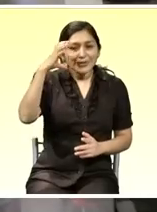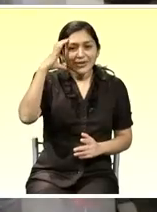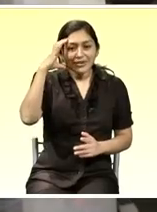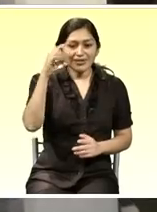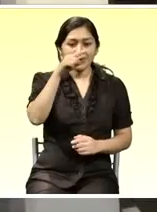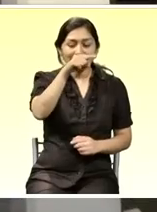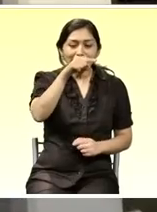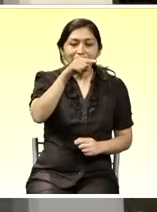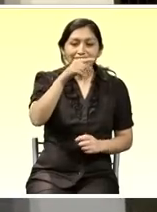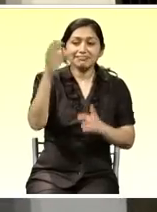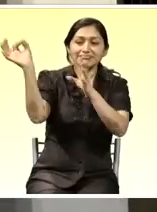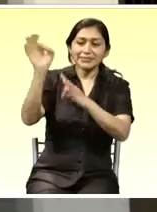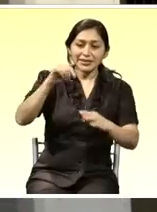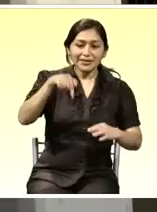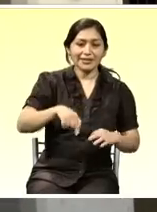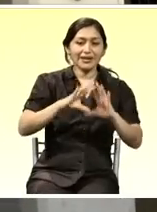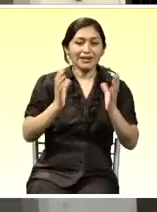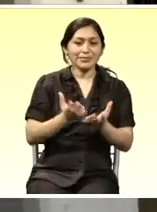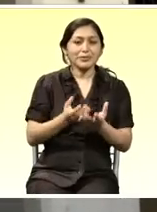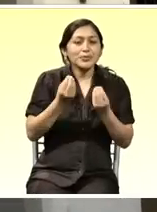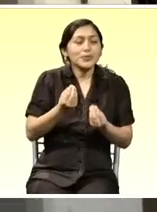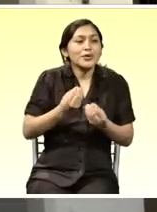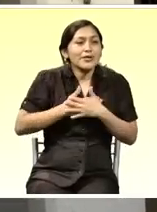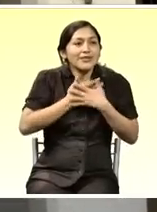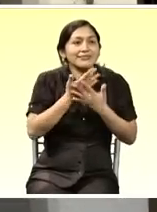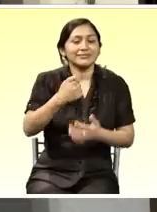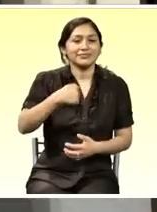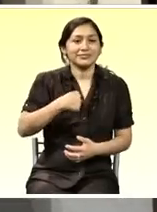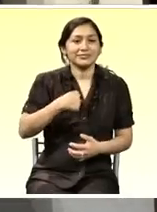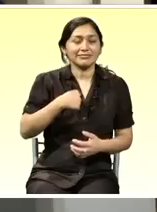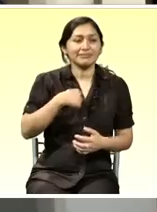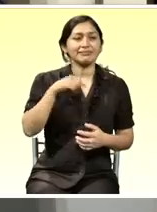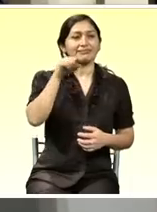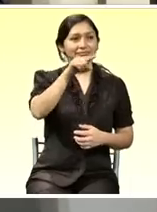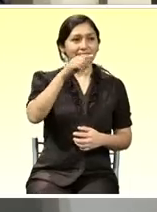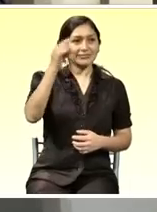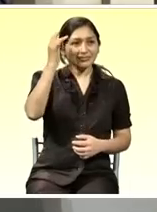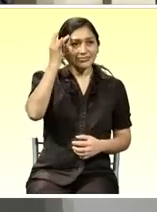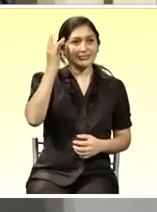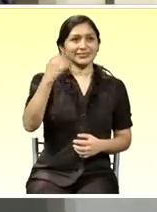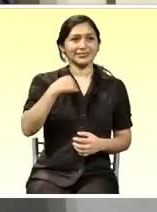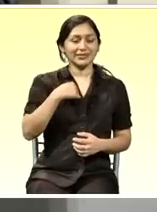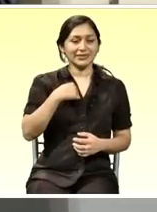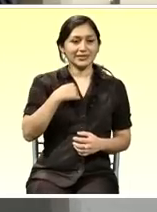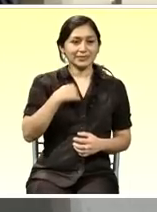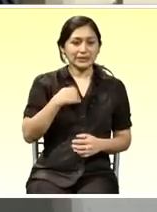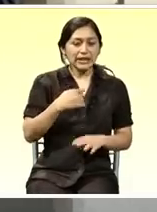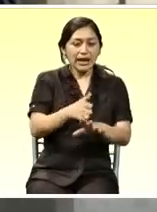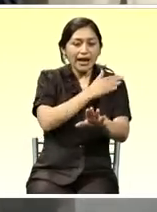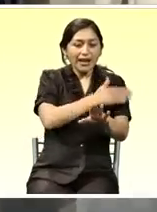venida. Adelántate, Jesús mío, a perdonarme antes que vengas a